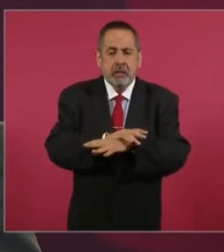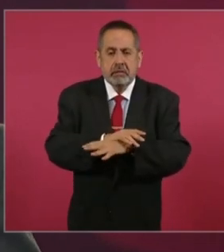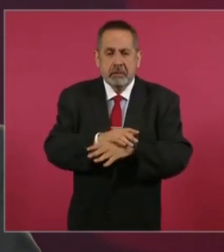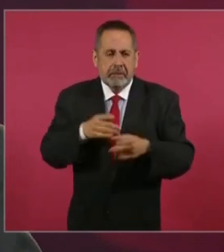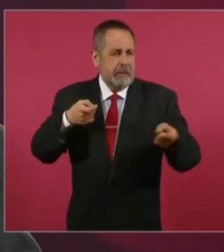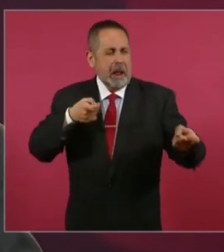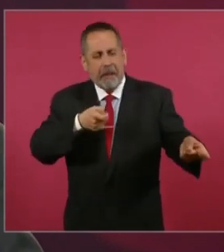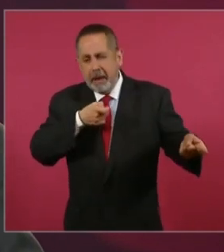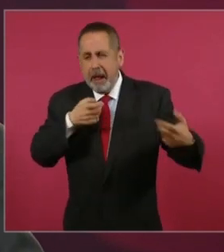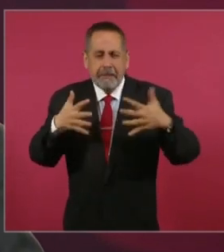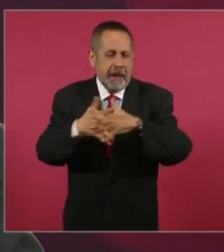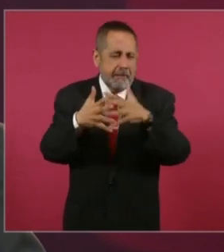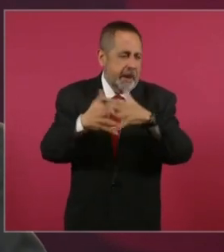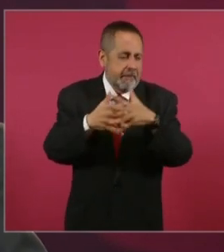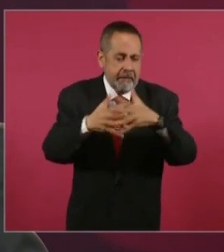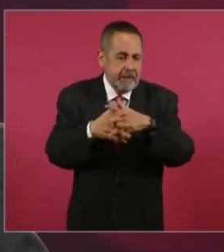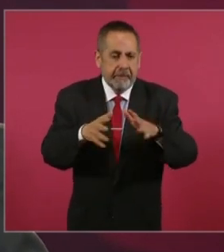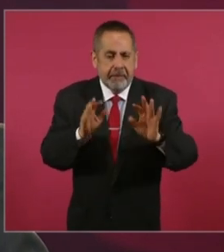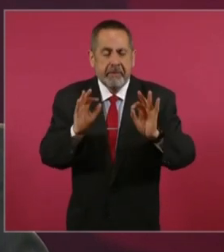con las armas